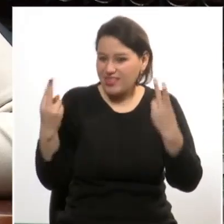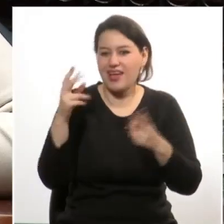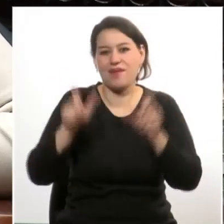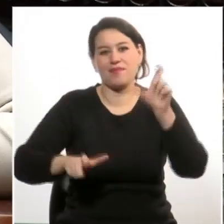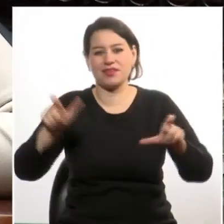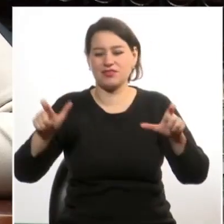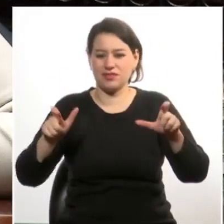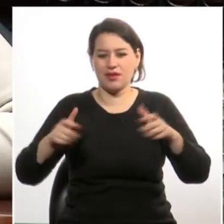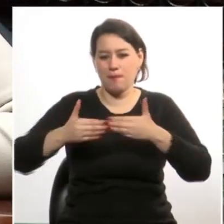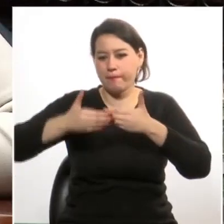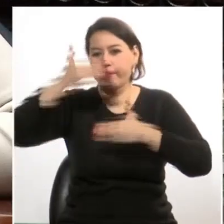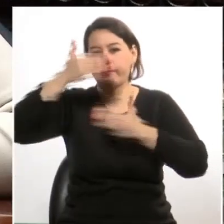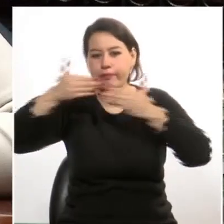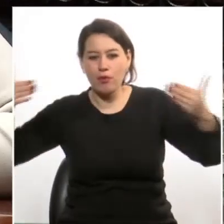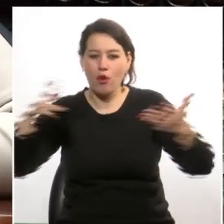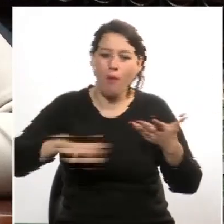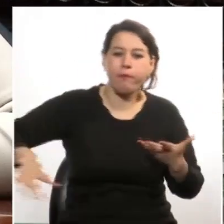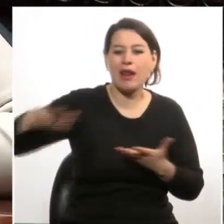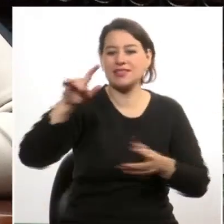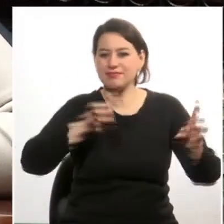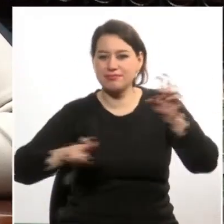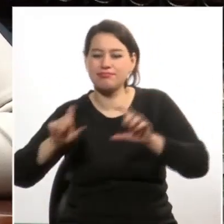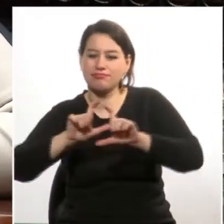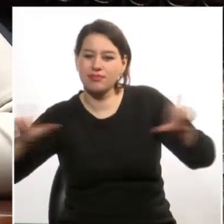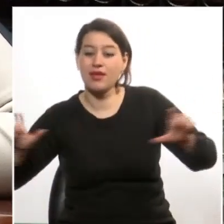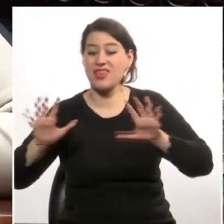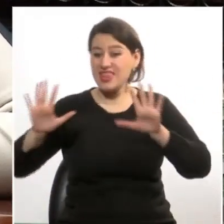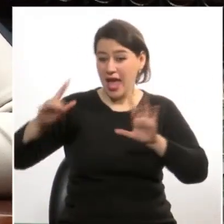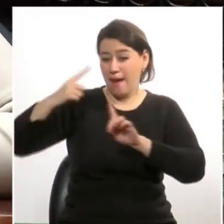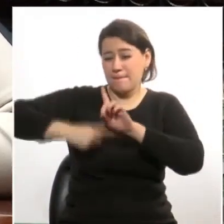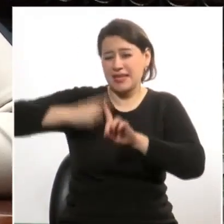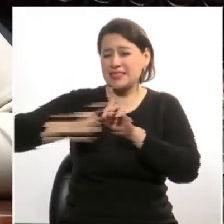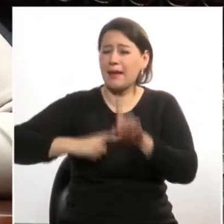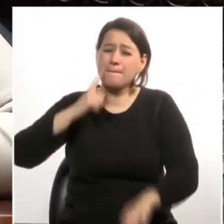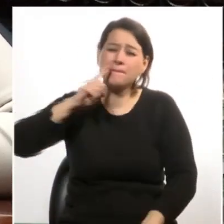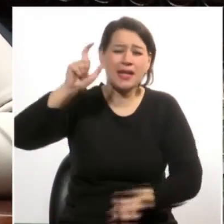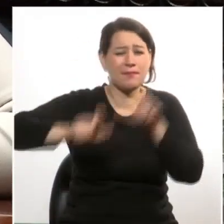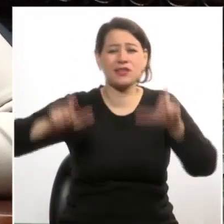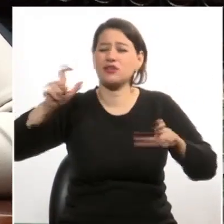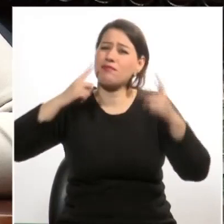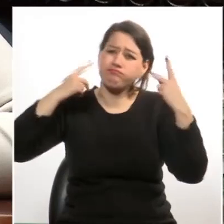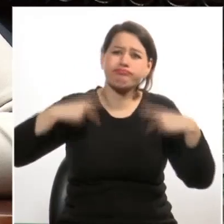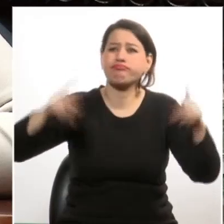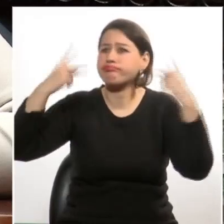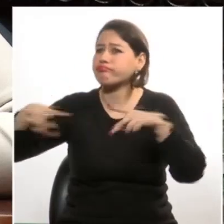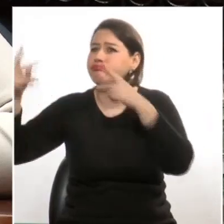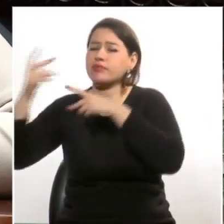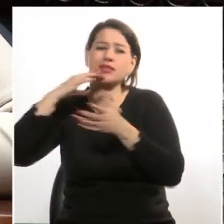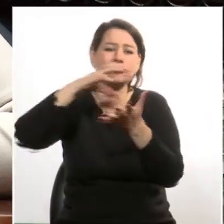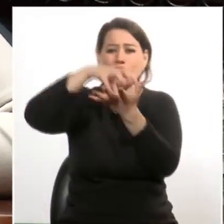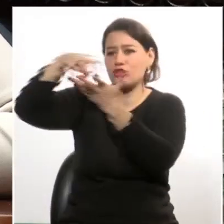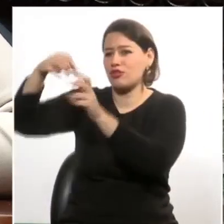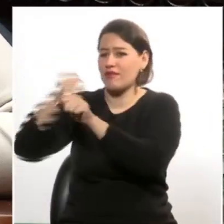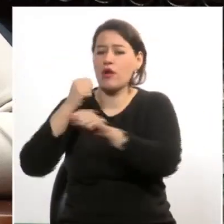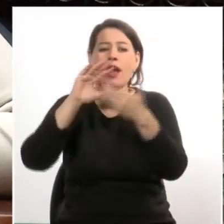mudó a los muros y a las plazas. Durante 10 meses, miles de brigadistas recorrieron el país en centros de trabajo, casa